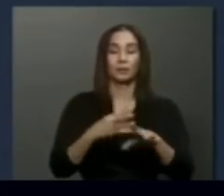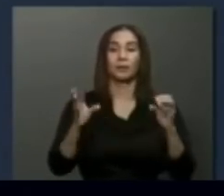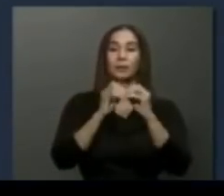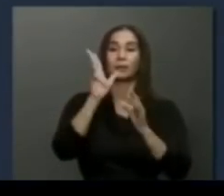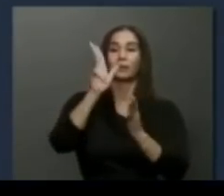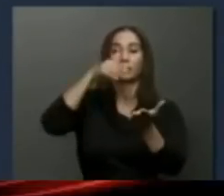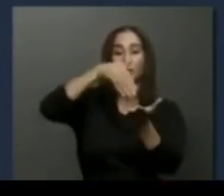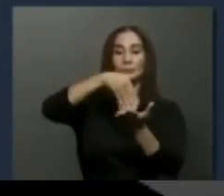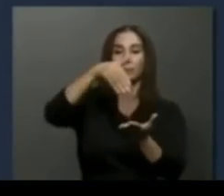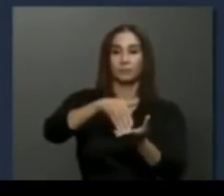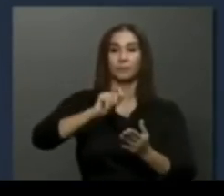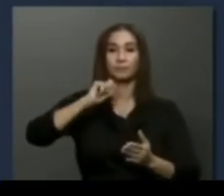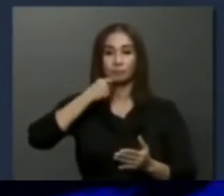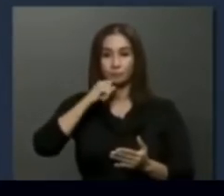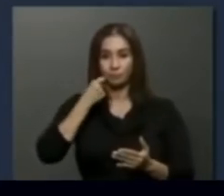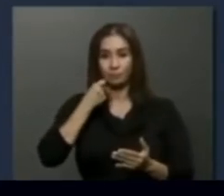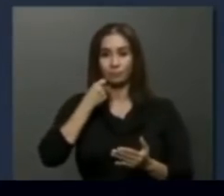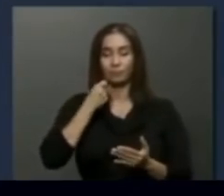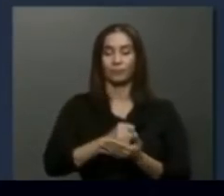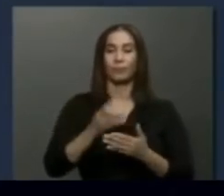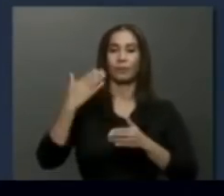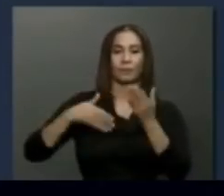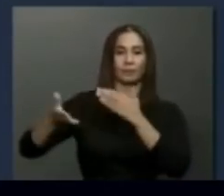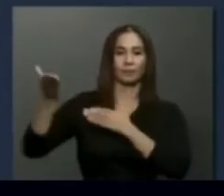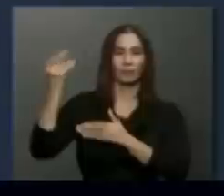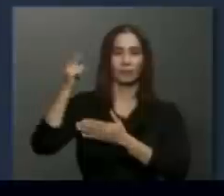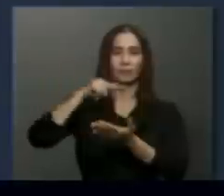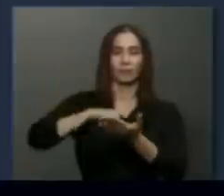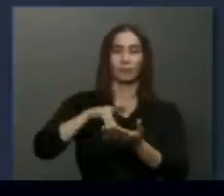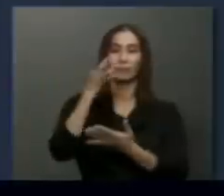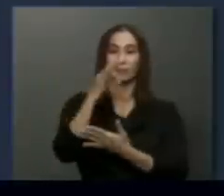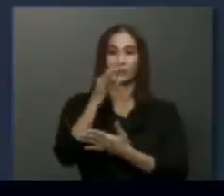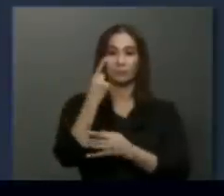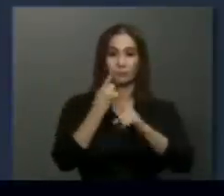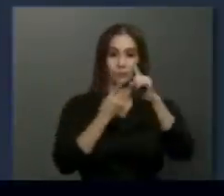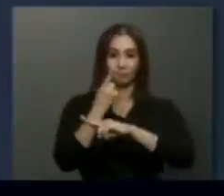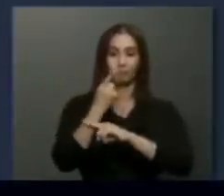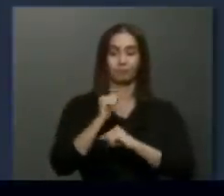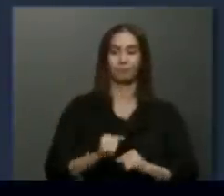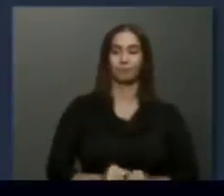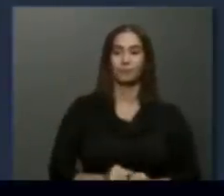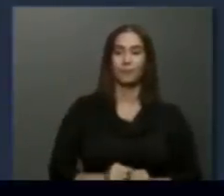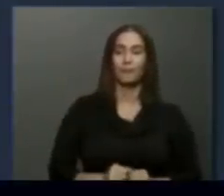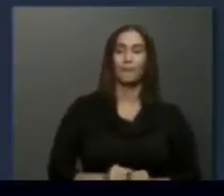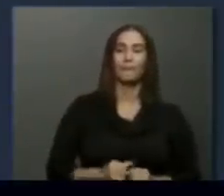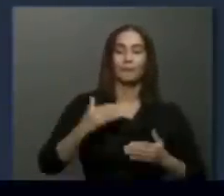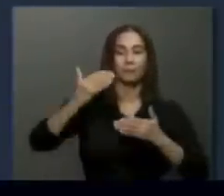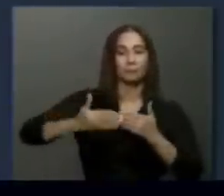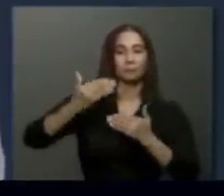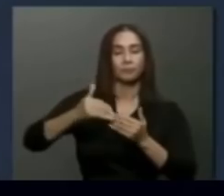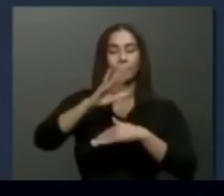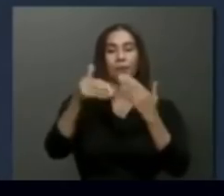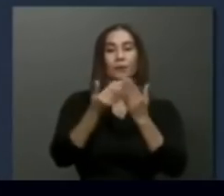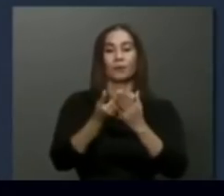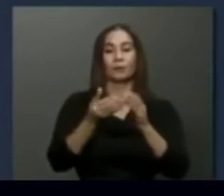de 3 millones de pollos de lo que producíamos en el 2019 mensuales. Y así vamos en